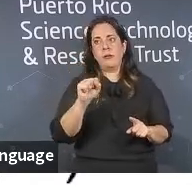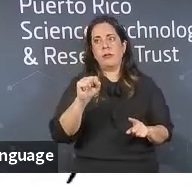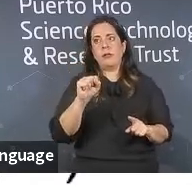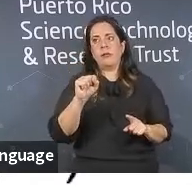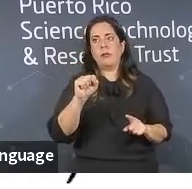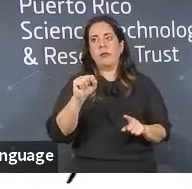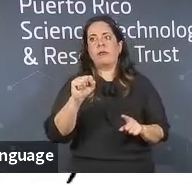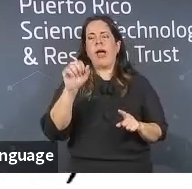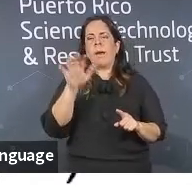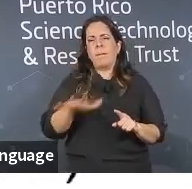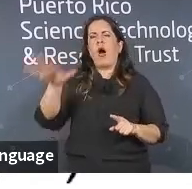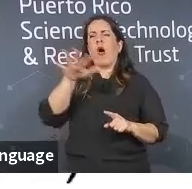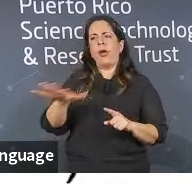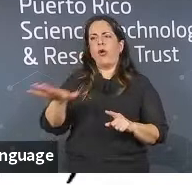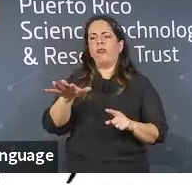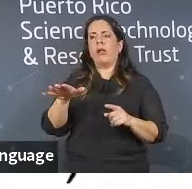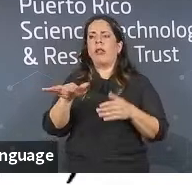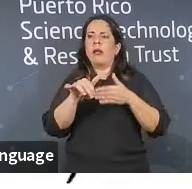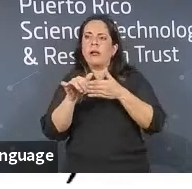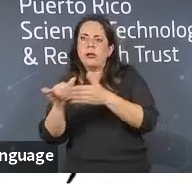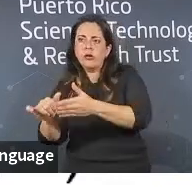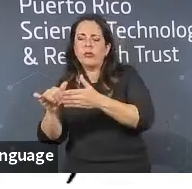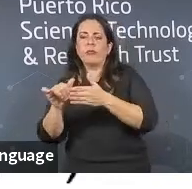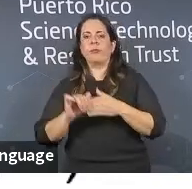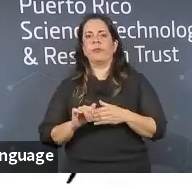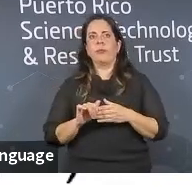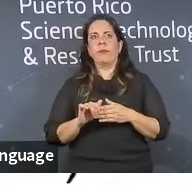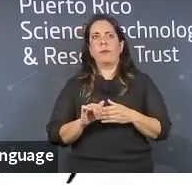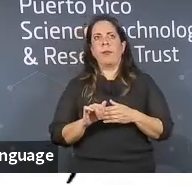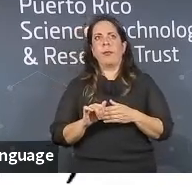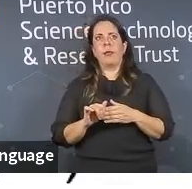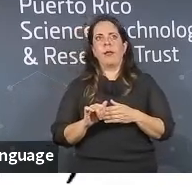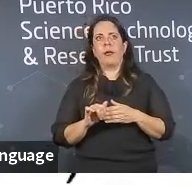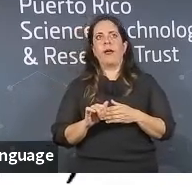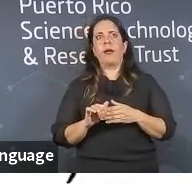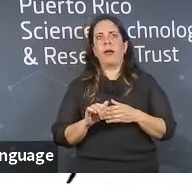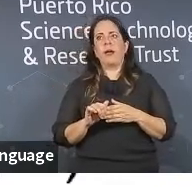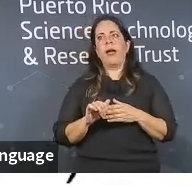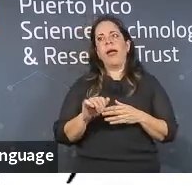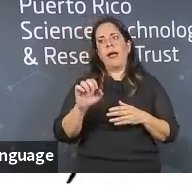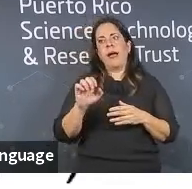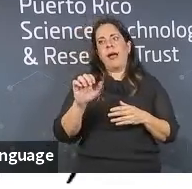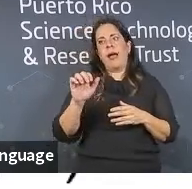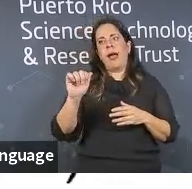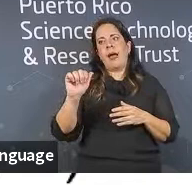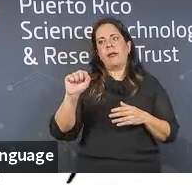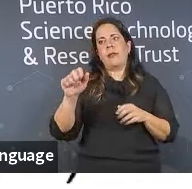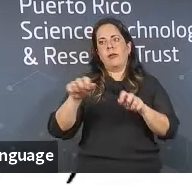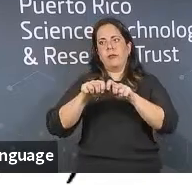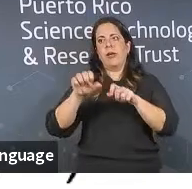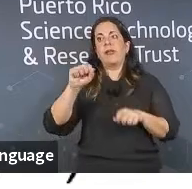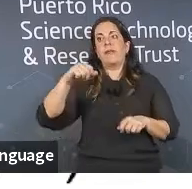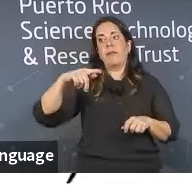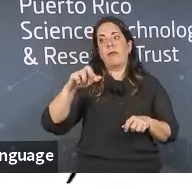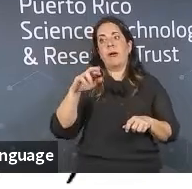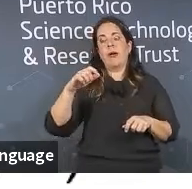o aproximación, dirección, presencia de, y espargere, que realmente es desparramar, extender, apresurar